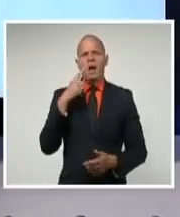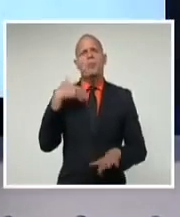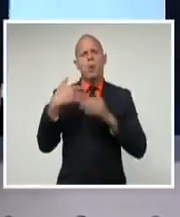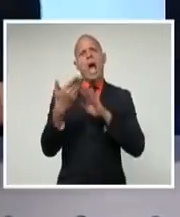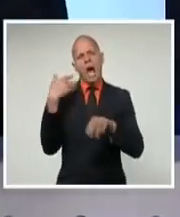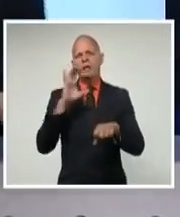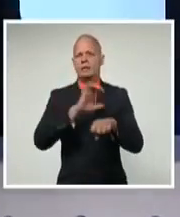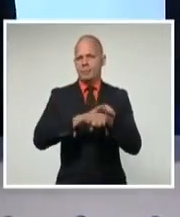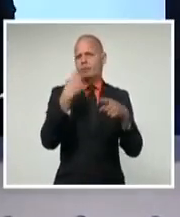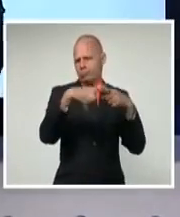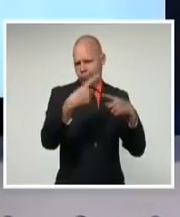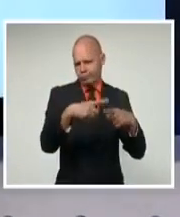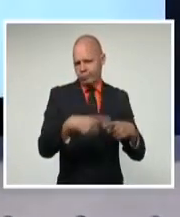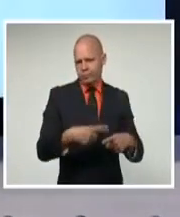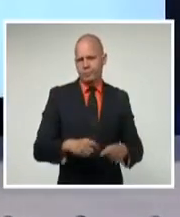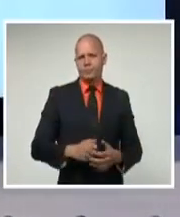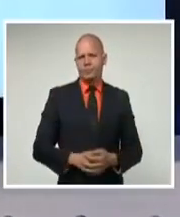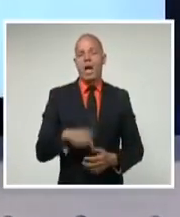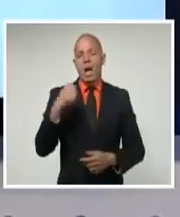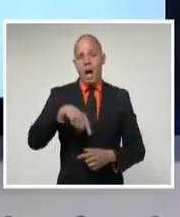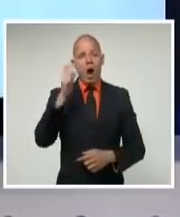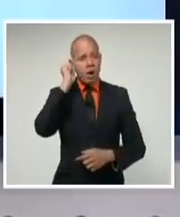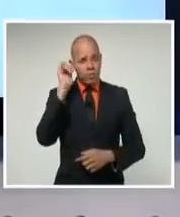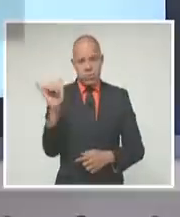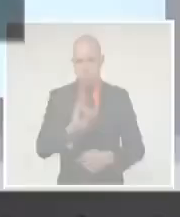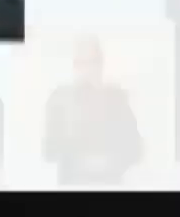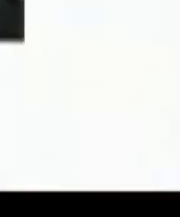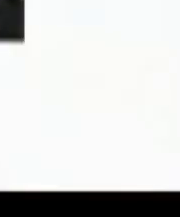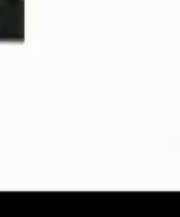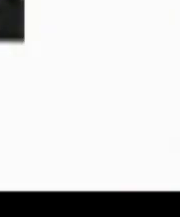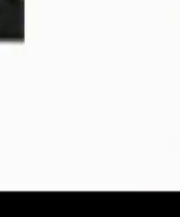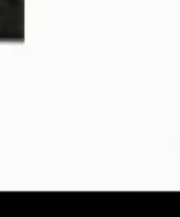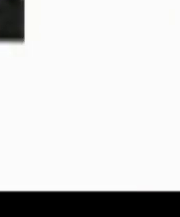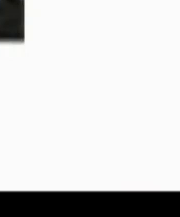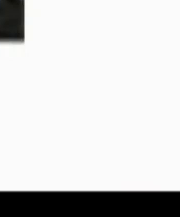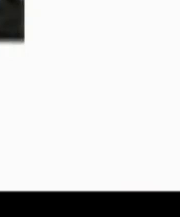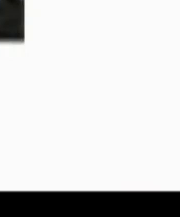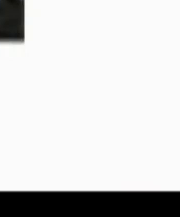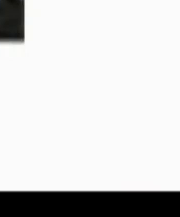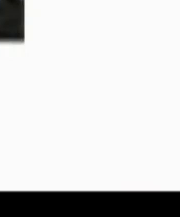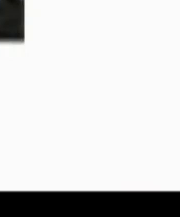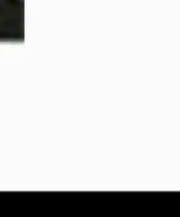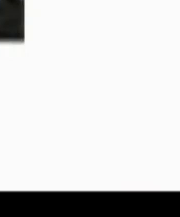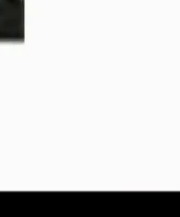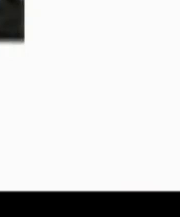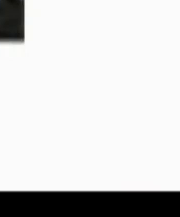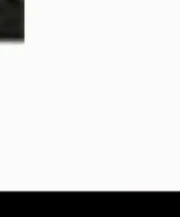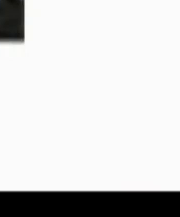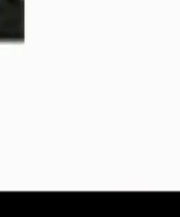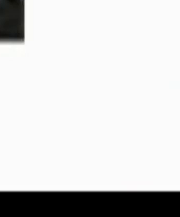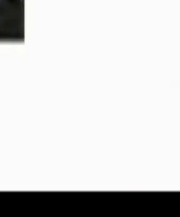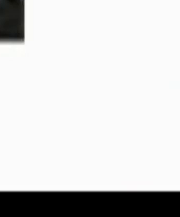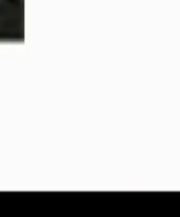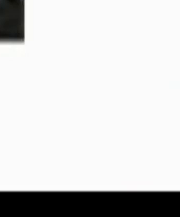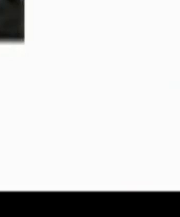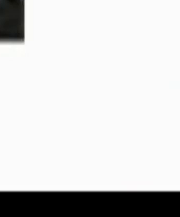video. Mírenla. Taimir García Meriño, tiene 42 años, desvinculada, residente en Las